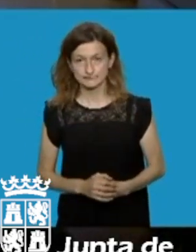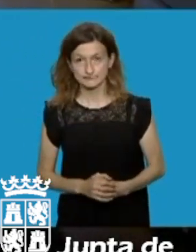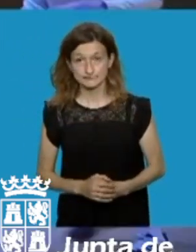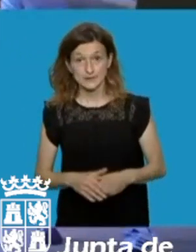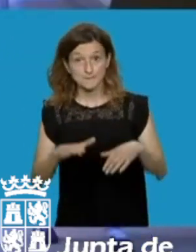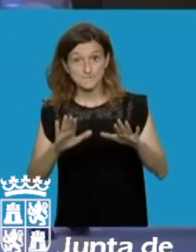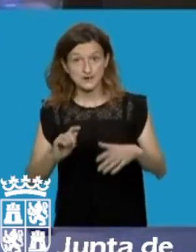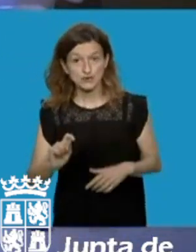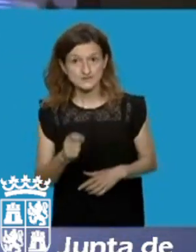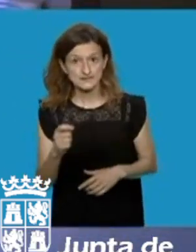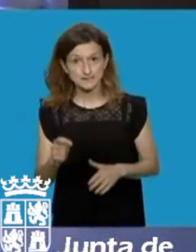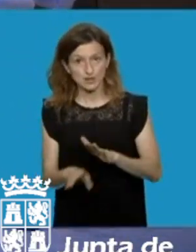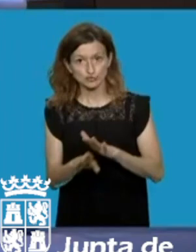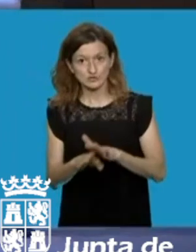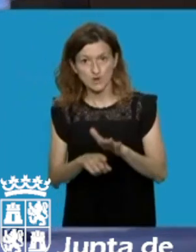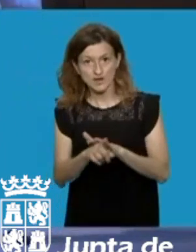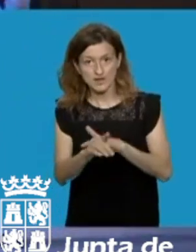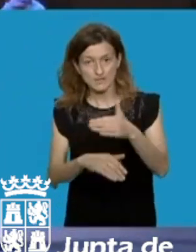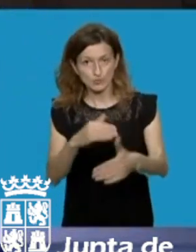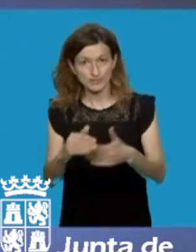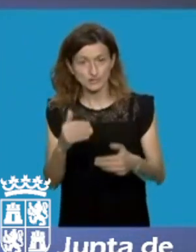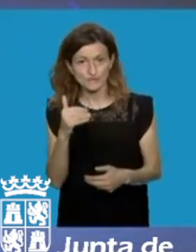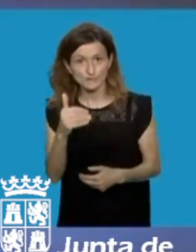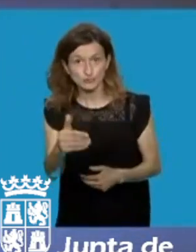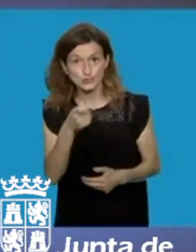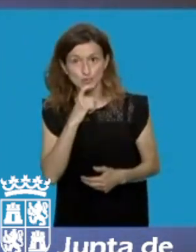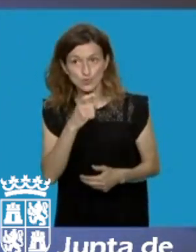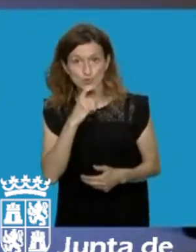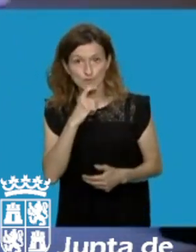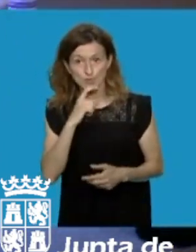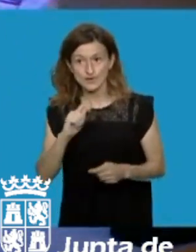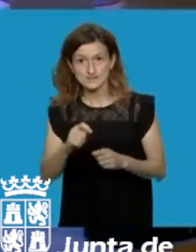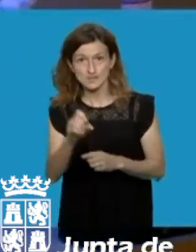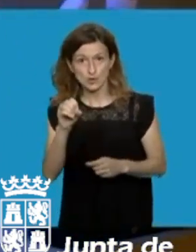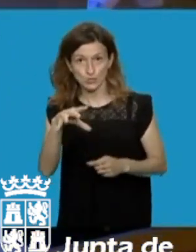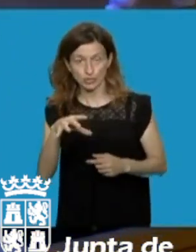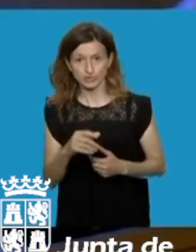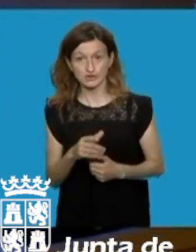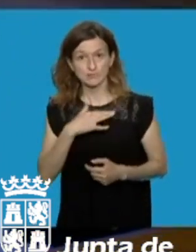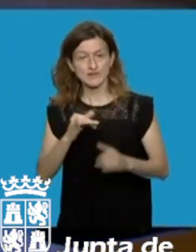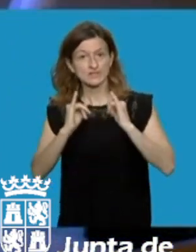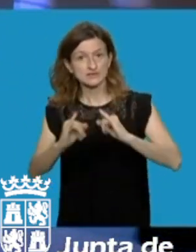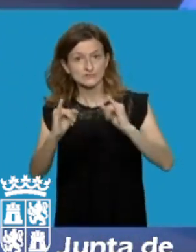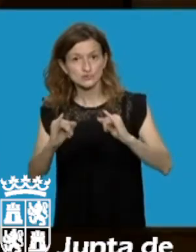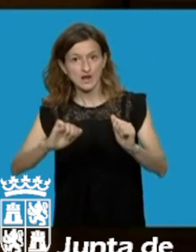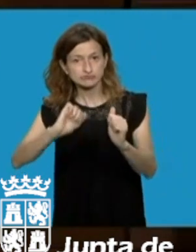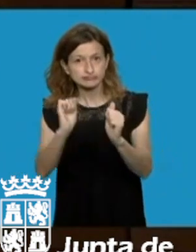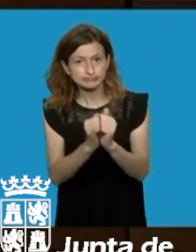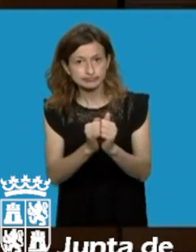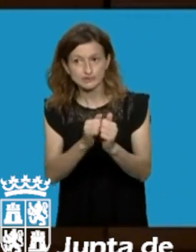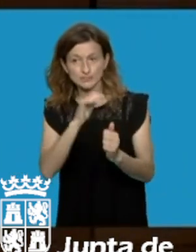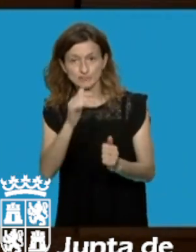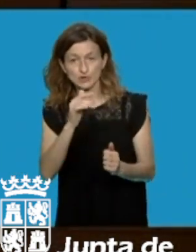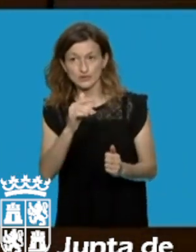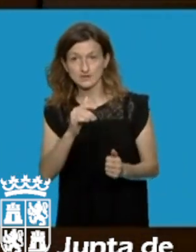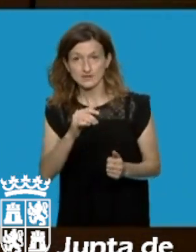Pero la esgrima sigue evolucionando y el futuro ya está aquí en forma de sables de luz. Estas armas permiten disfrutar de los enfrentamientos entre los